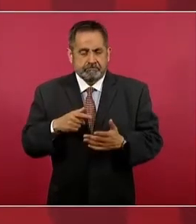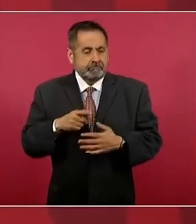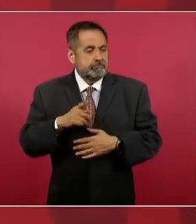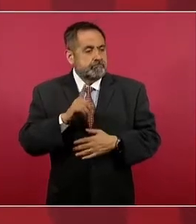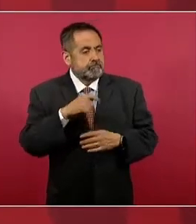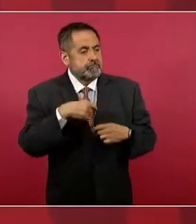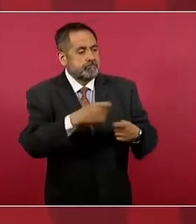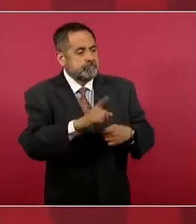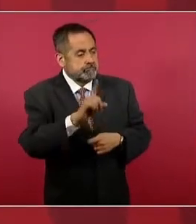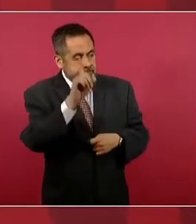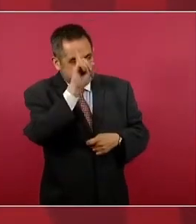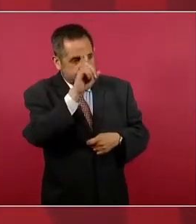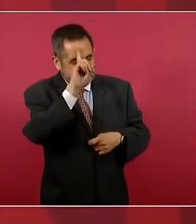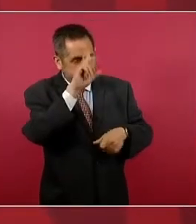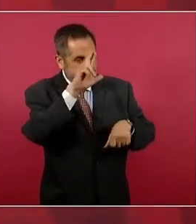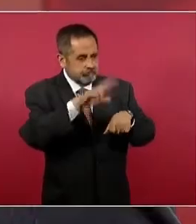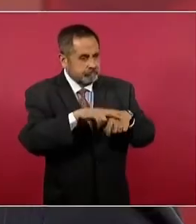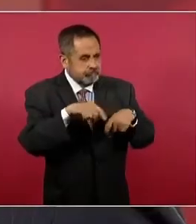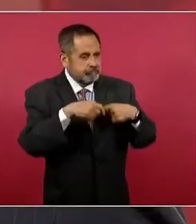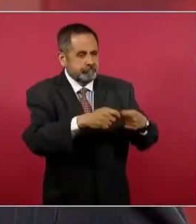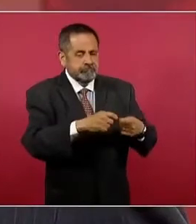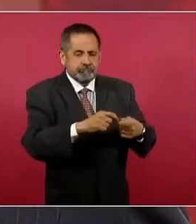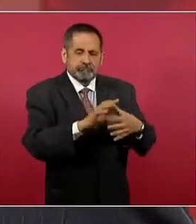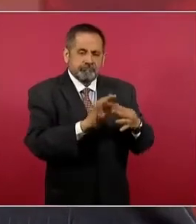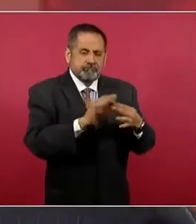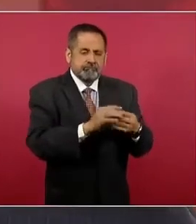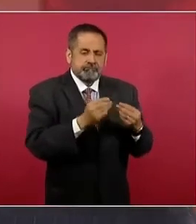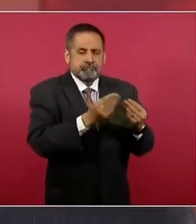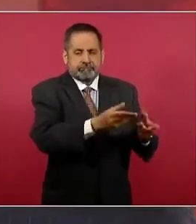asesor, consejero,